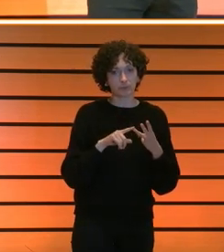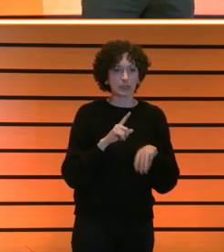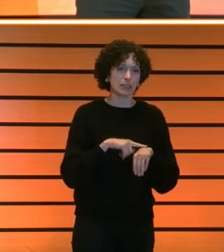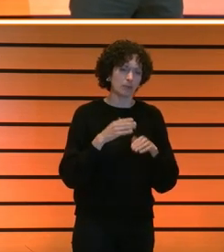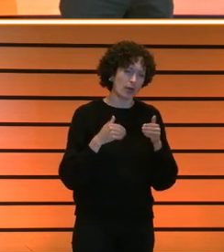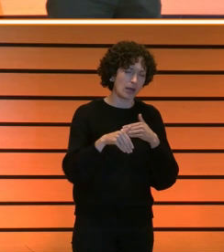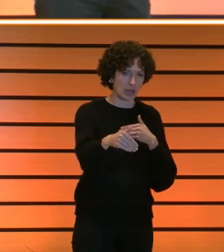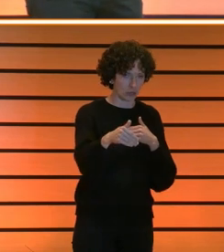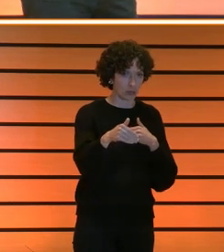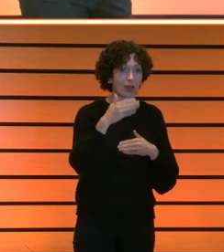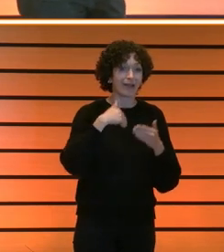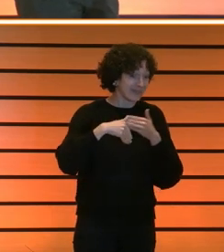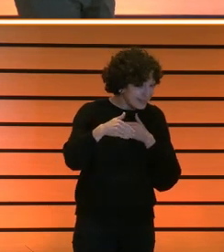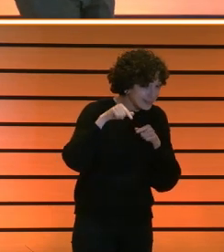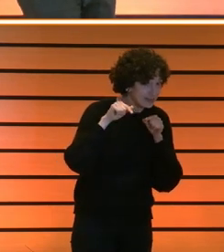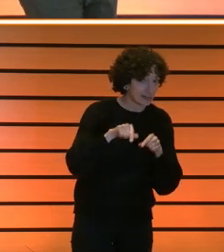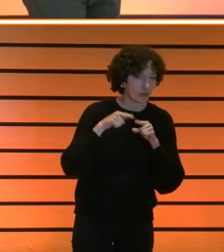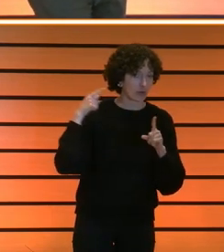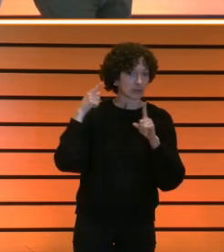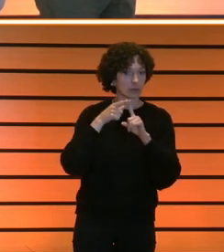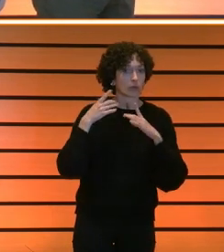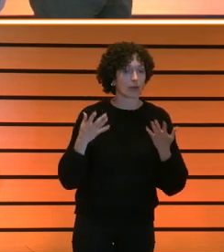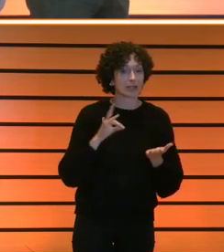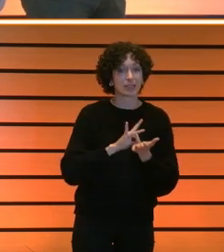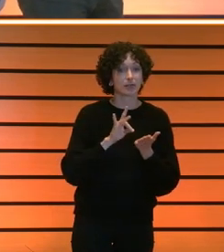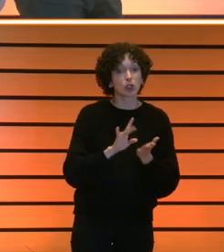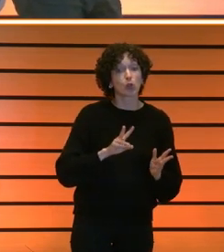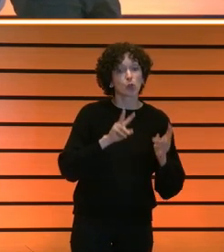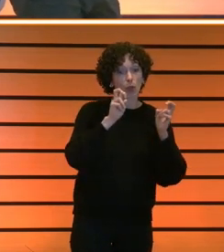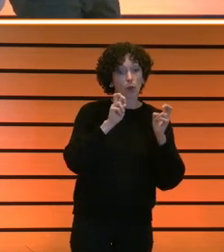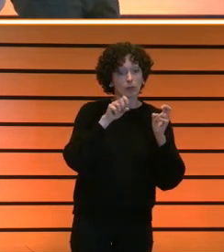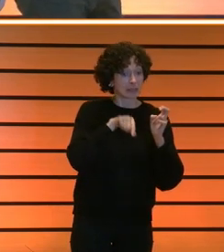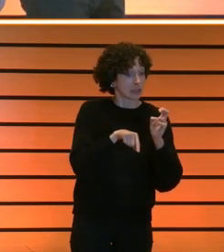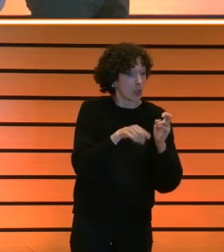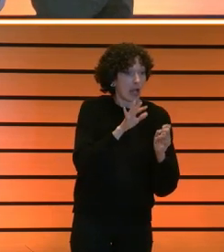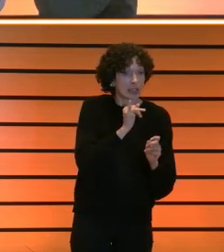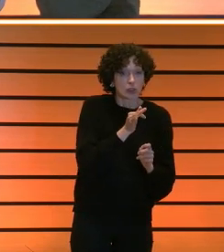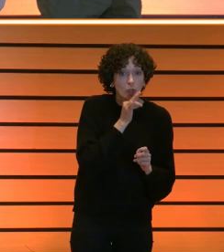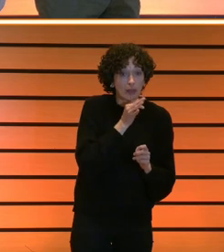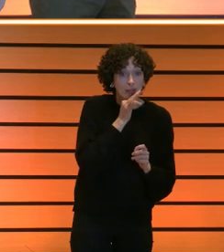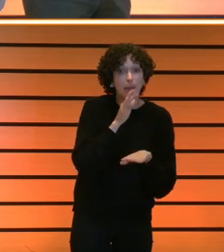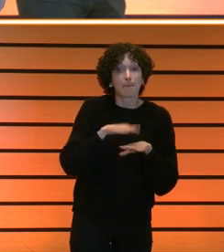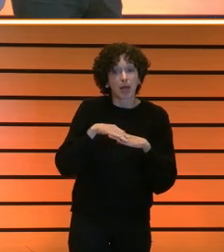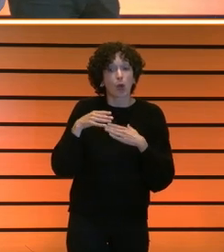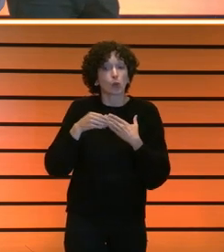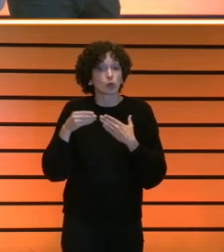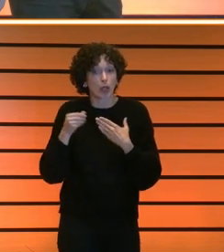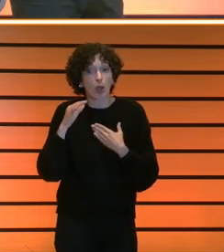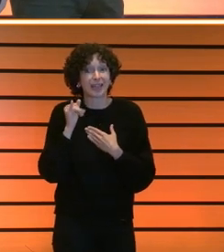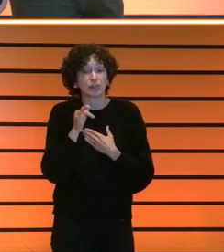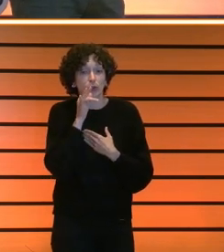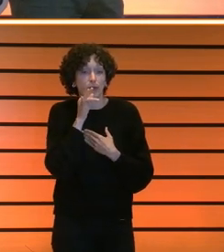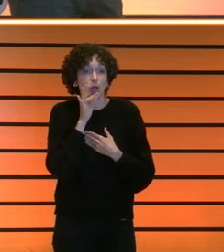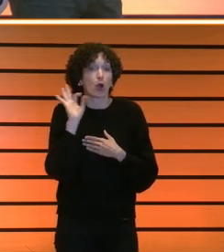plazo y en el largo plazo es pensando en nuevos servicios que todavía no existen para usuarios que todavía no tienes